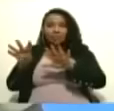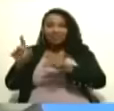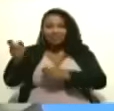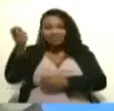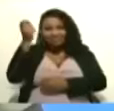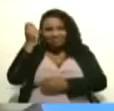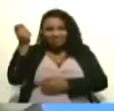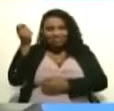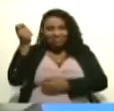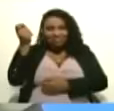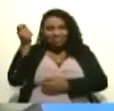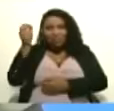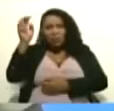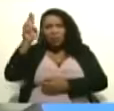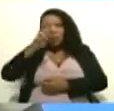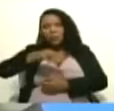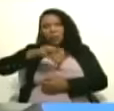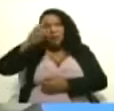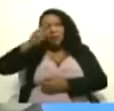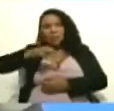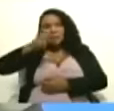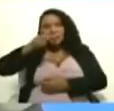fabian nunca